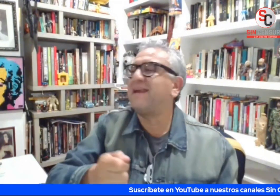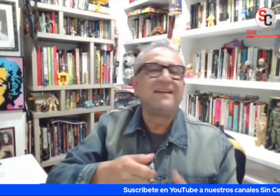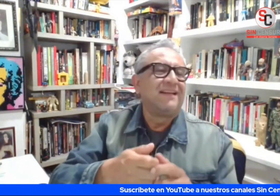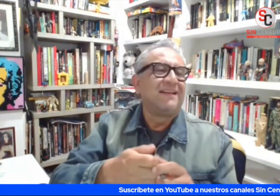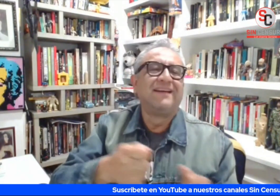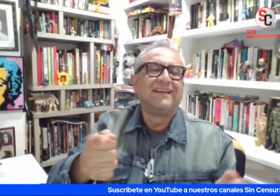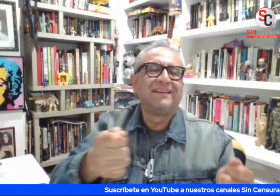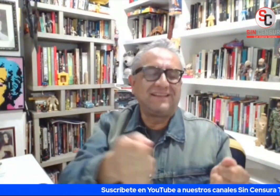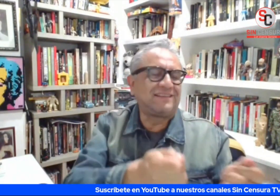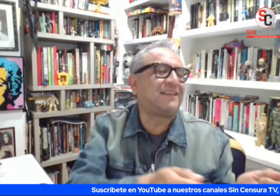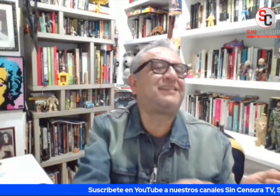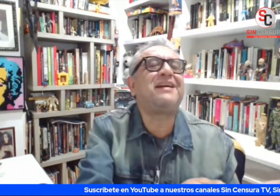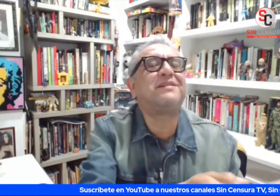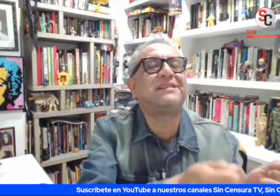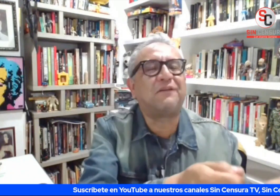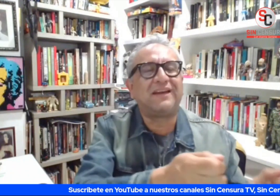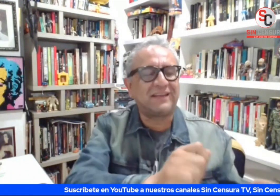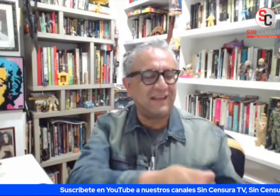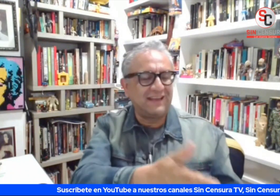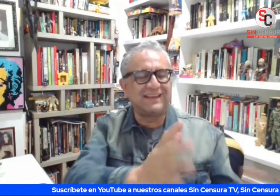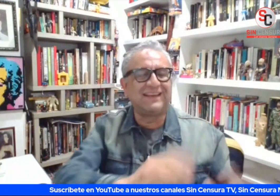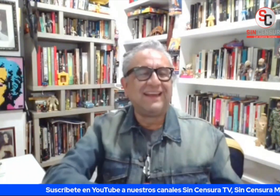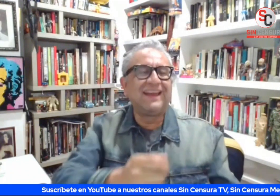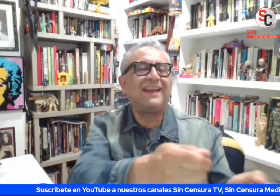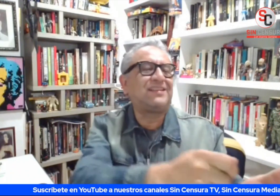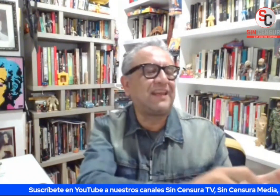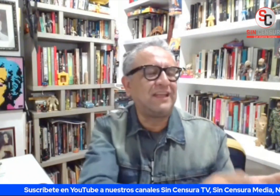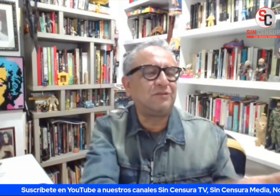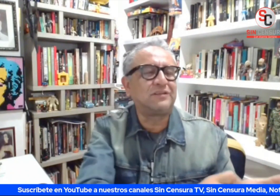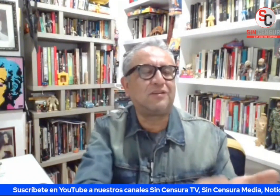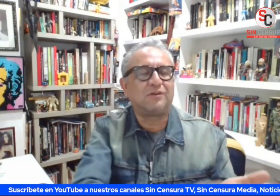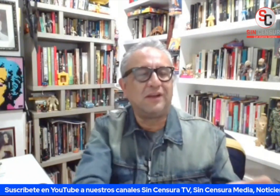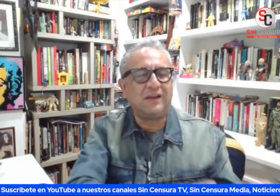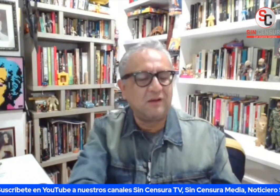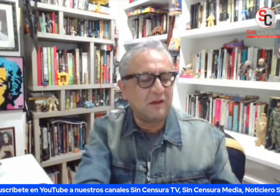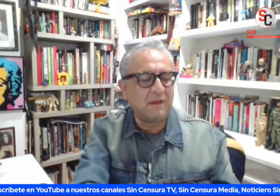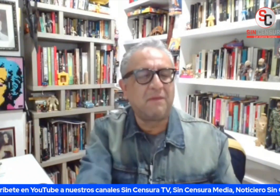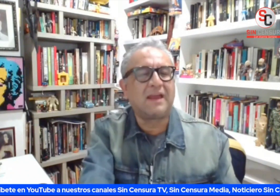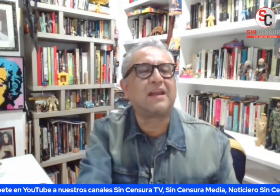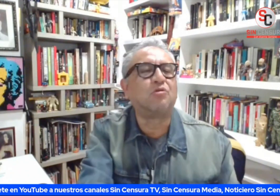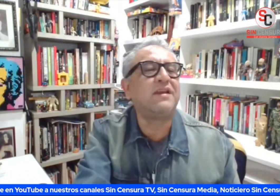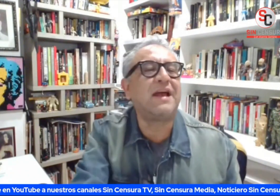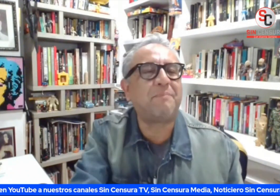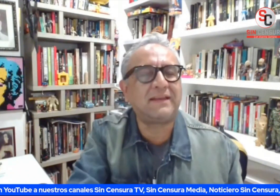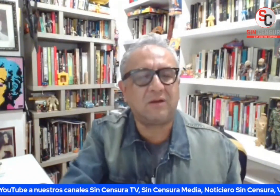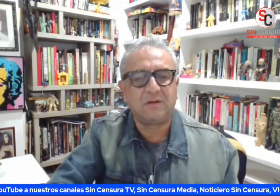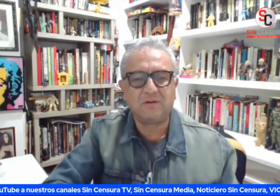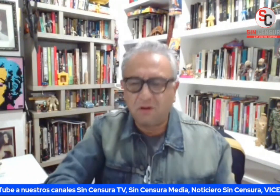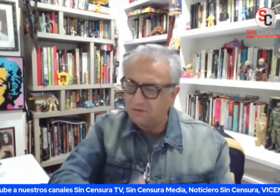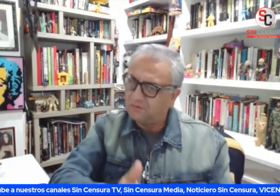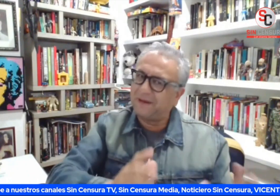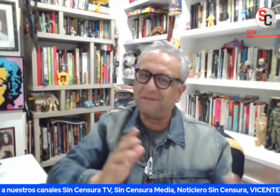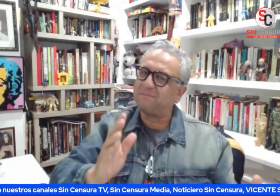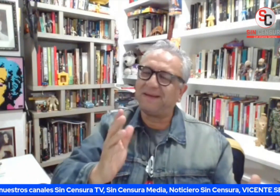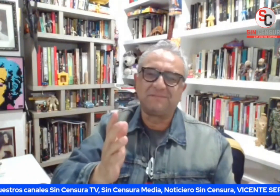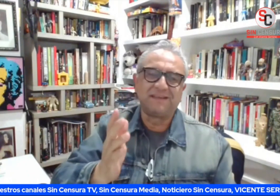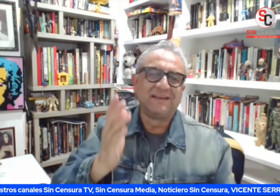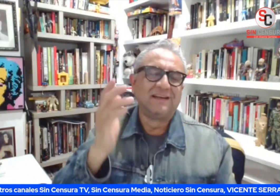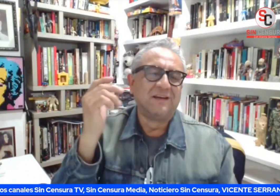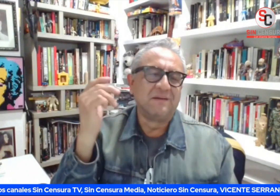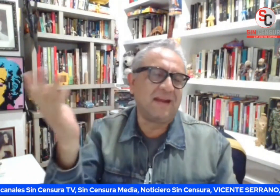Mira, tengo este datito escrito en cartulina pétalo. No,